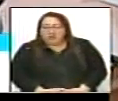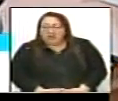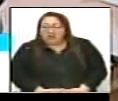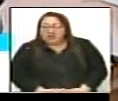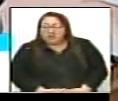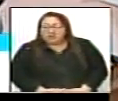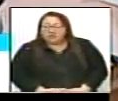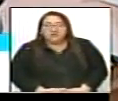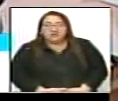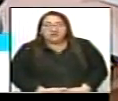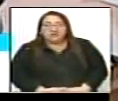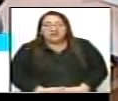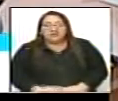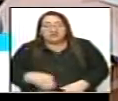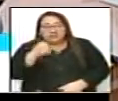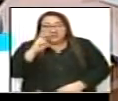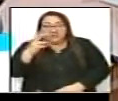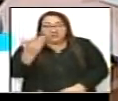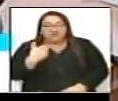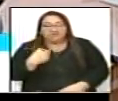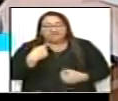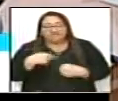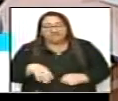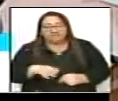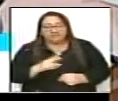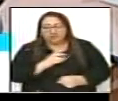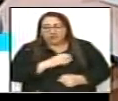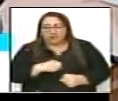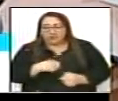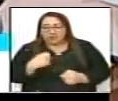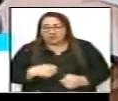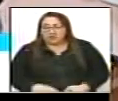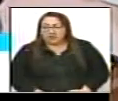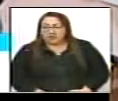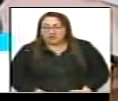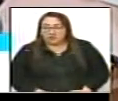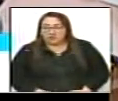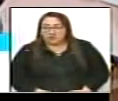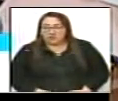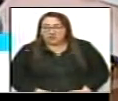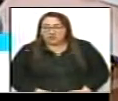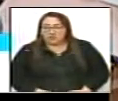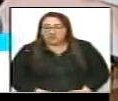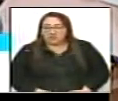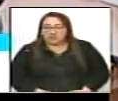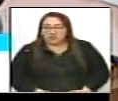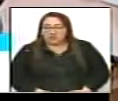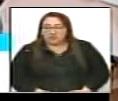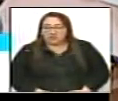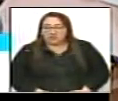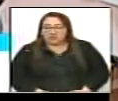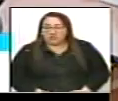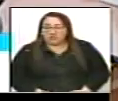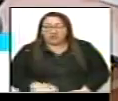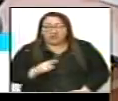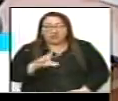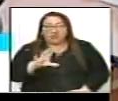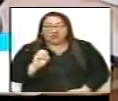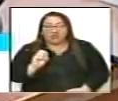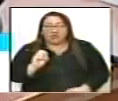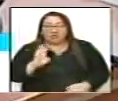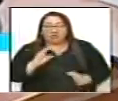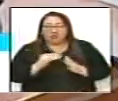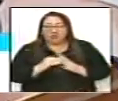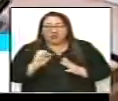Este hermano departamento nos ha hecho que perdamos, que el Estado tenga que invertir 150 millones de dólares adicionales.